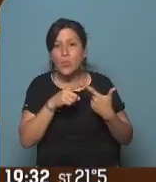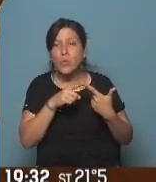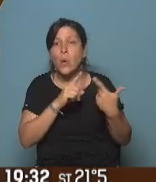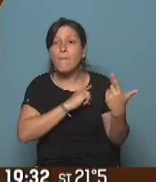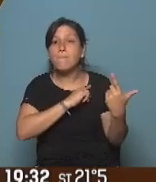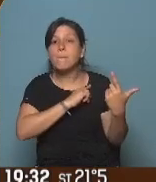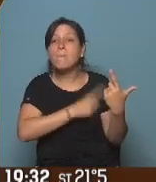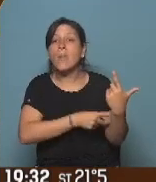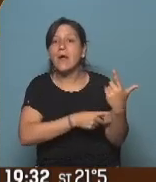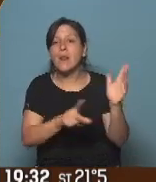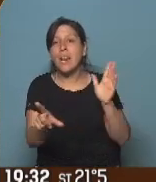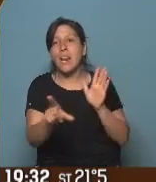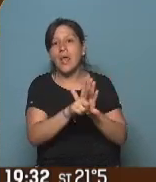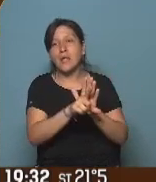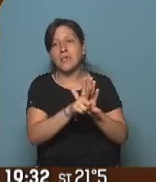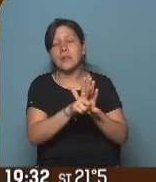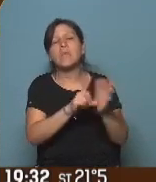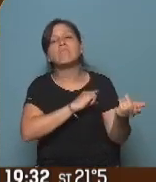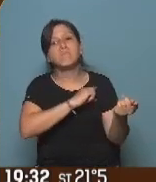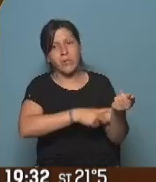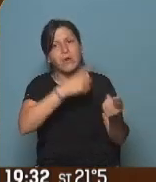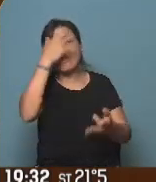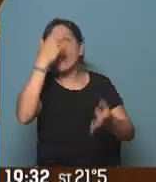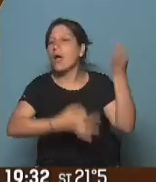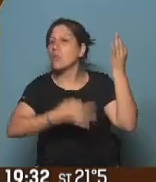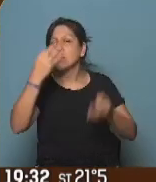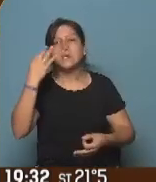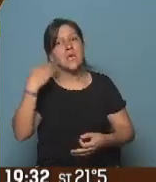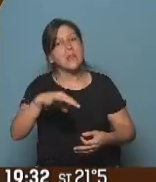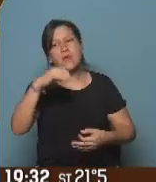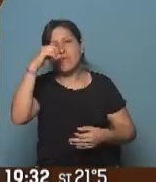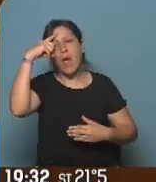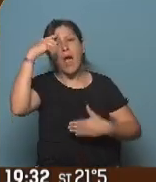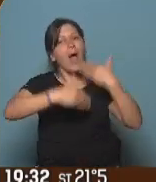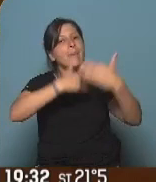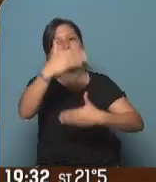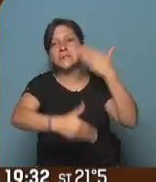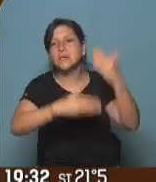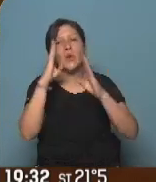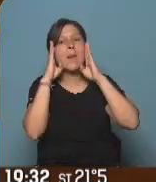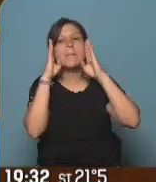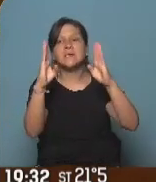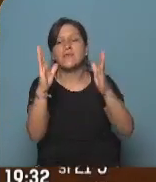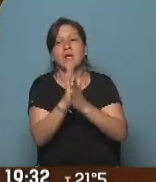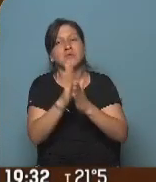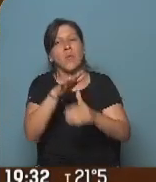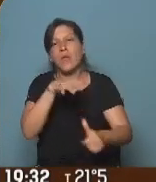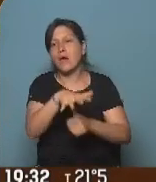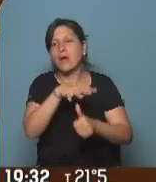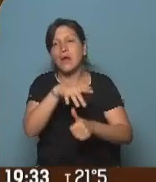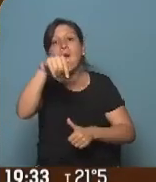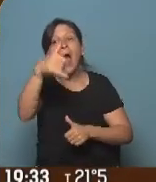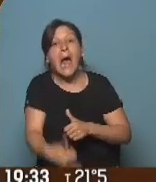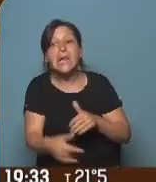legislativo el poder de la justicia tiene que tener una capacitación específica con esta temática ahora tenemos la ley